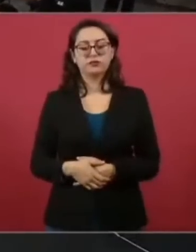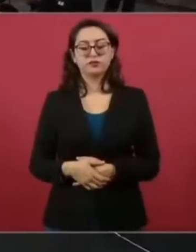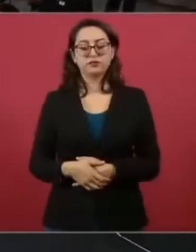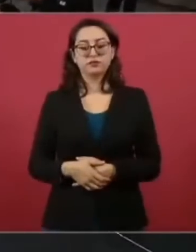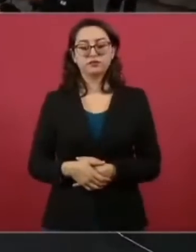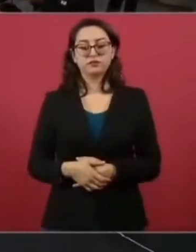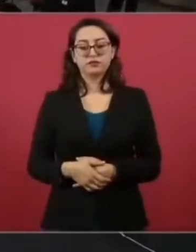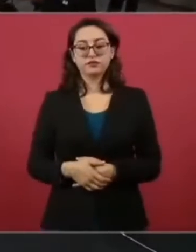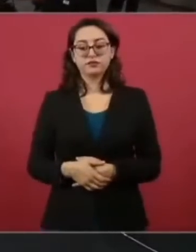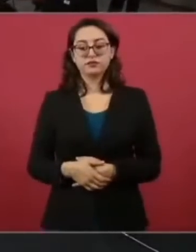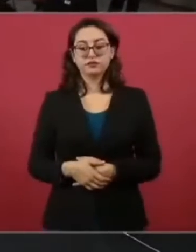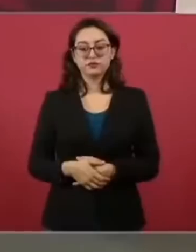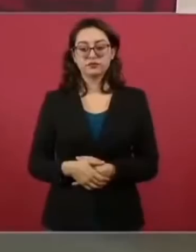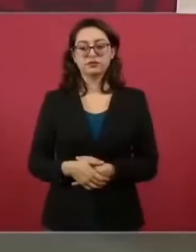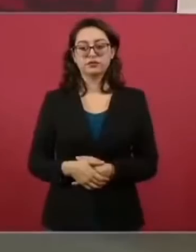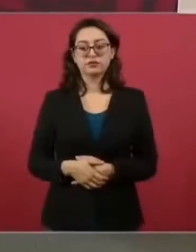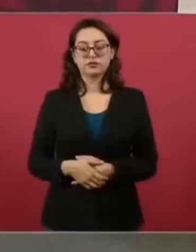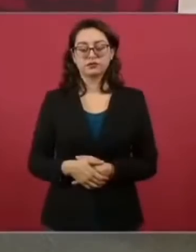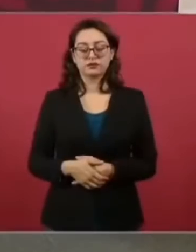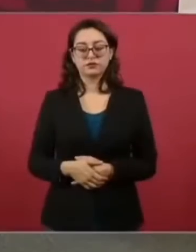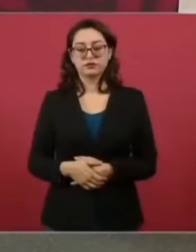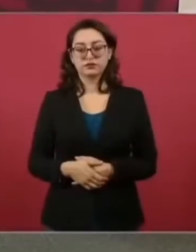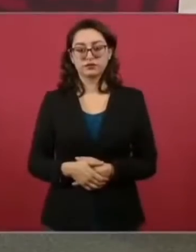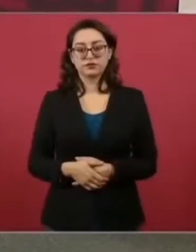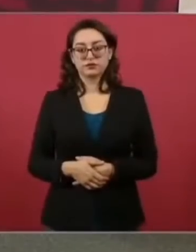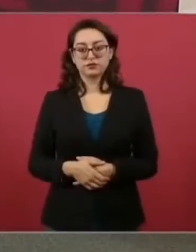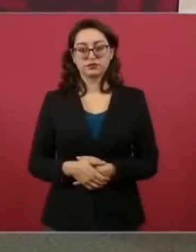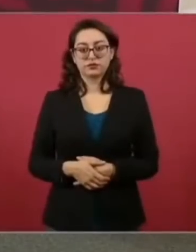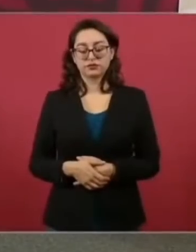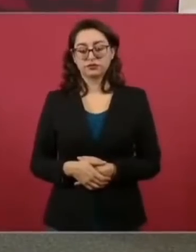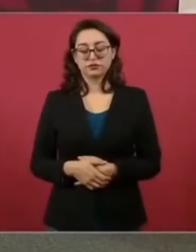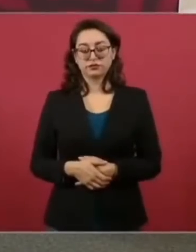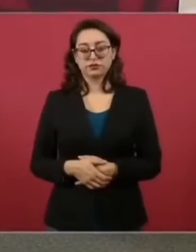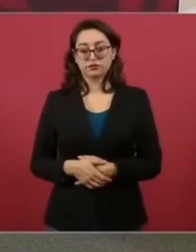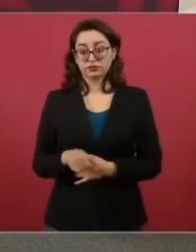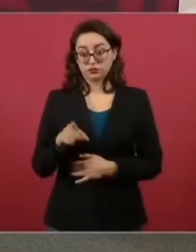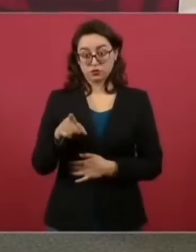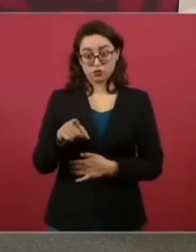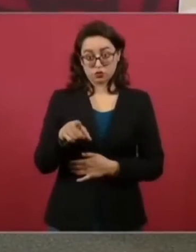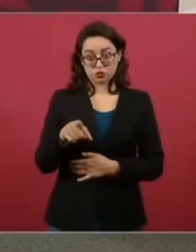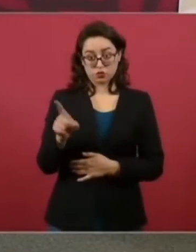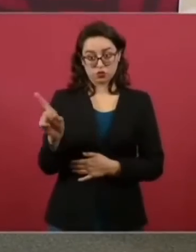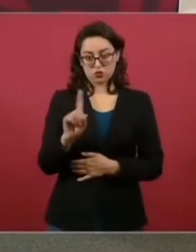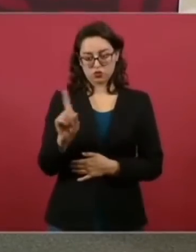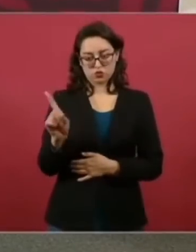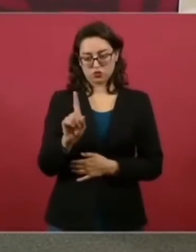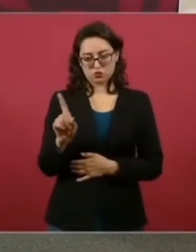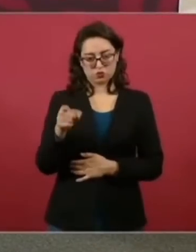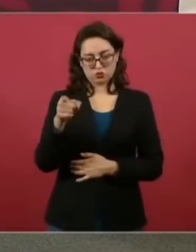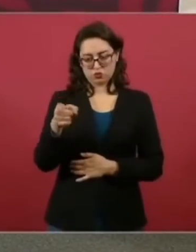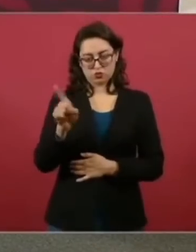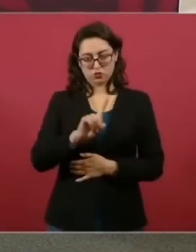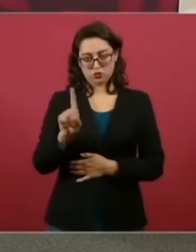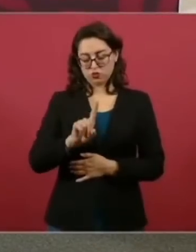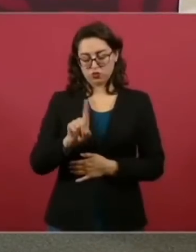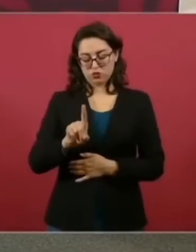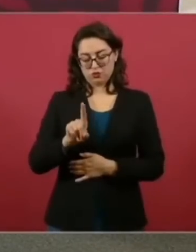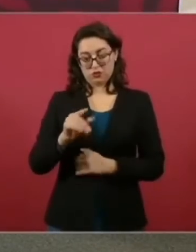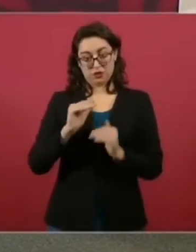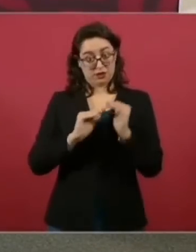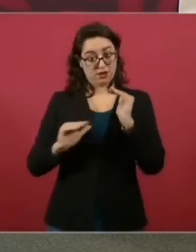Eso no le gusta. No, no, no, no, pues ellos están, o sea, no tú, pero los dueños de